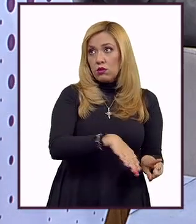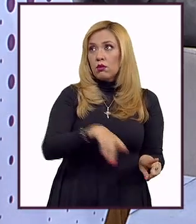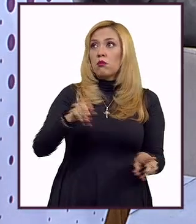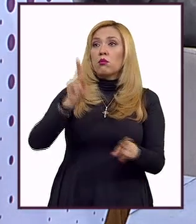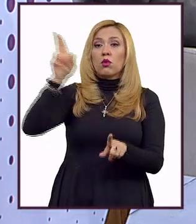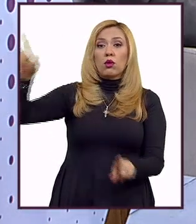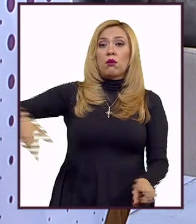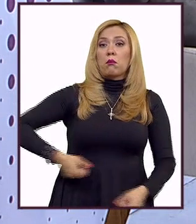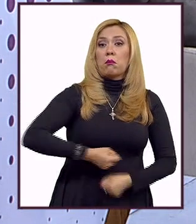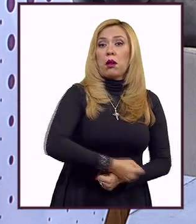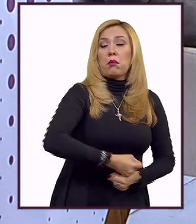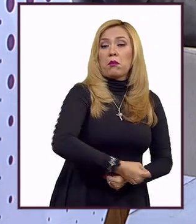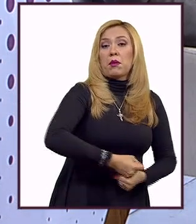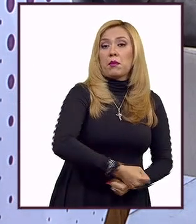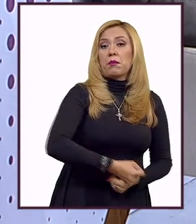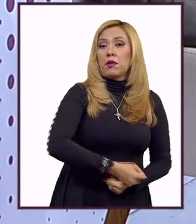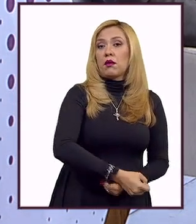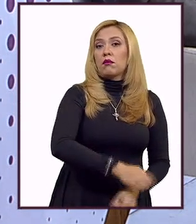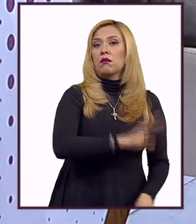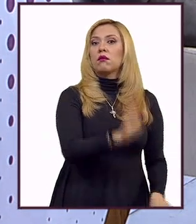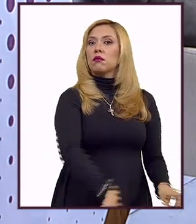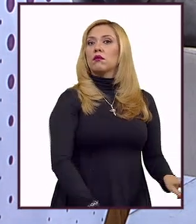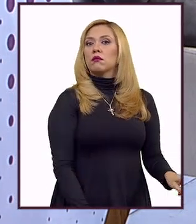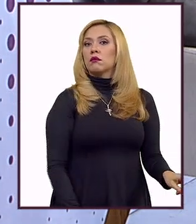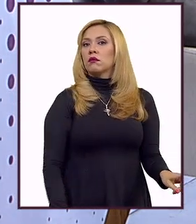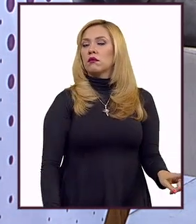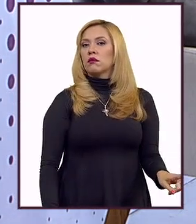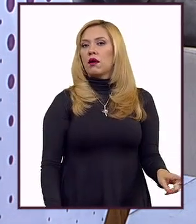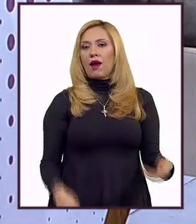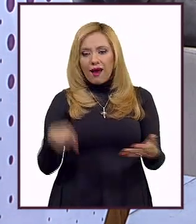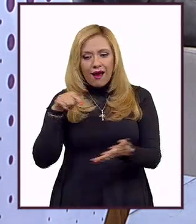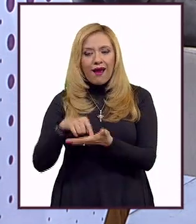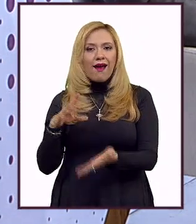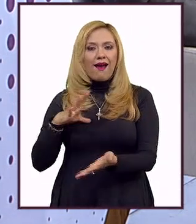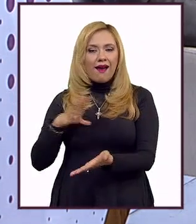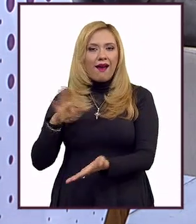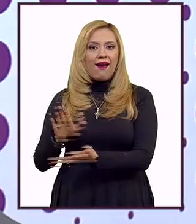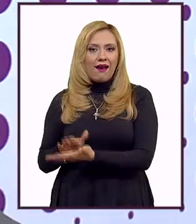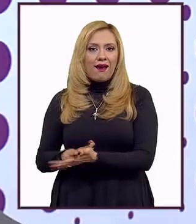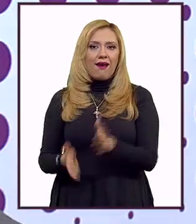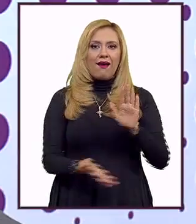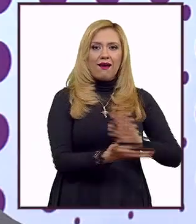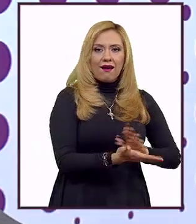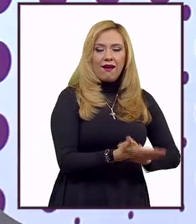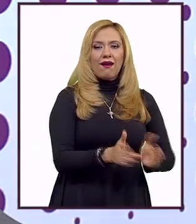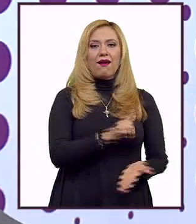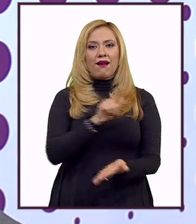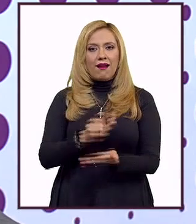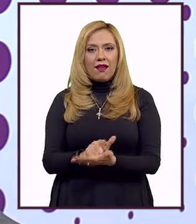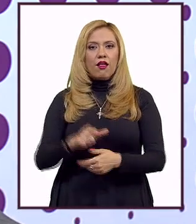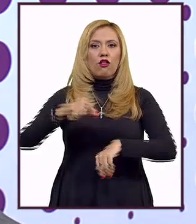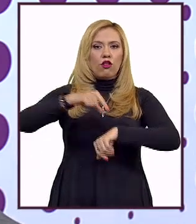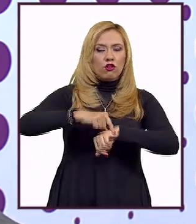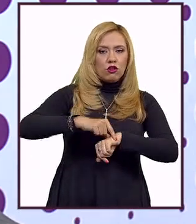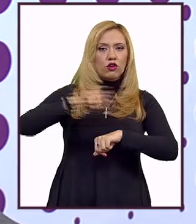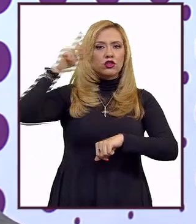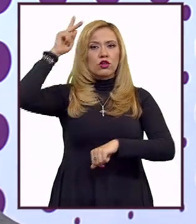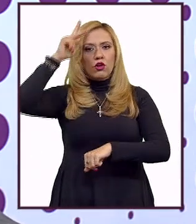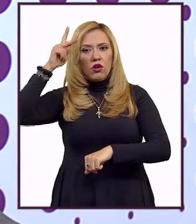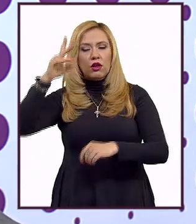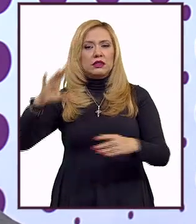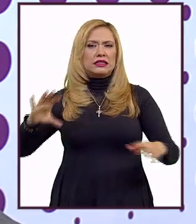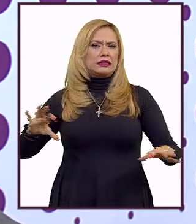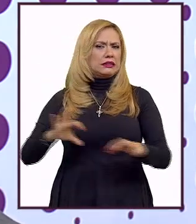otro tipo de violencia, ¿no? Entonces, estas herramientas que implica también lo jurídico, lo médico y lo psicológico son